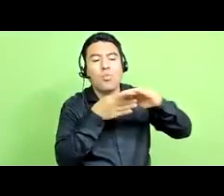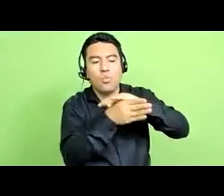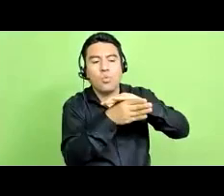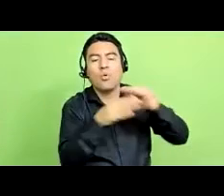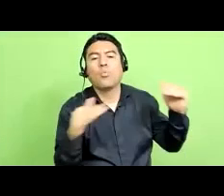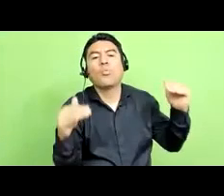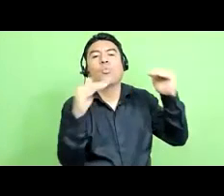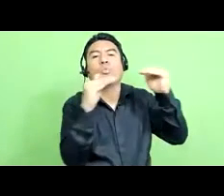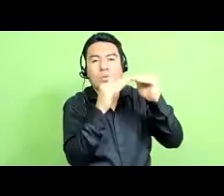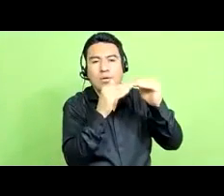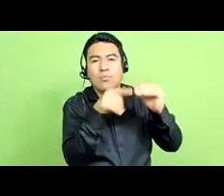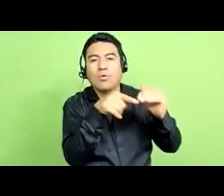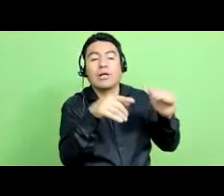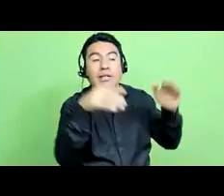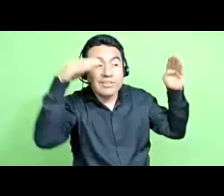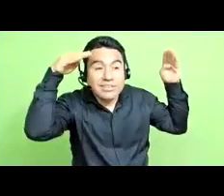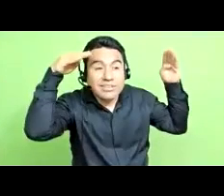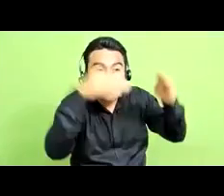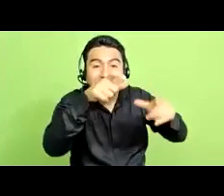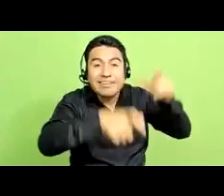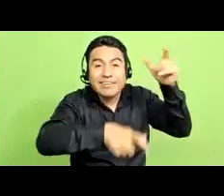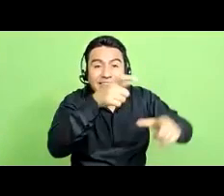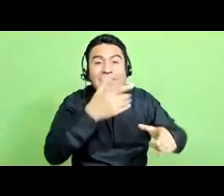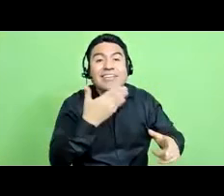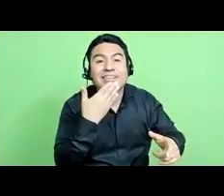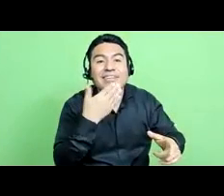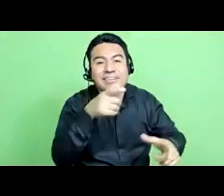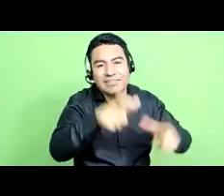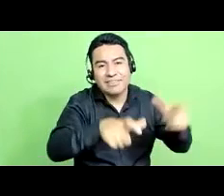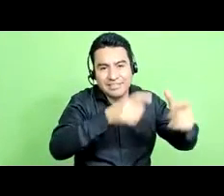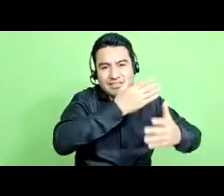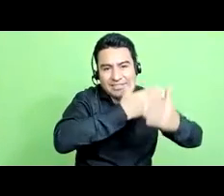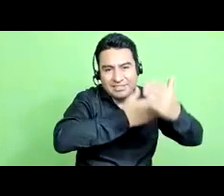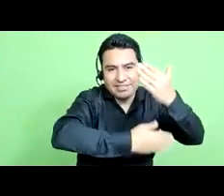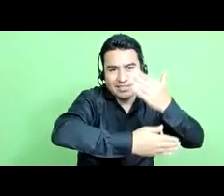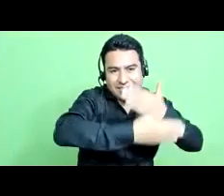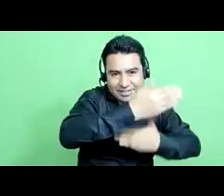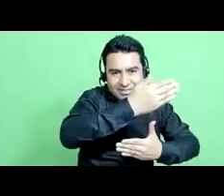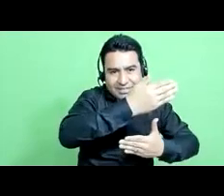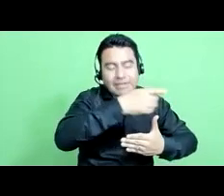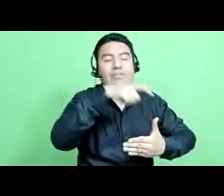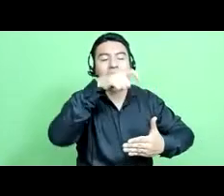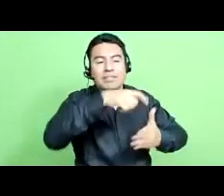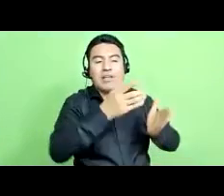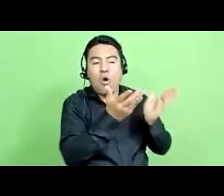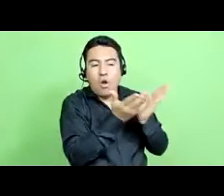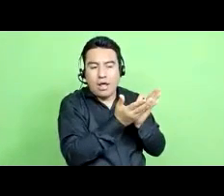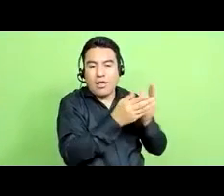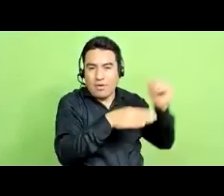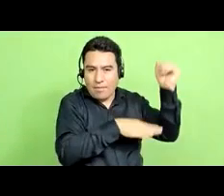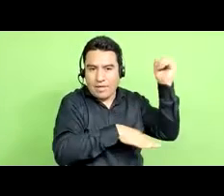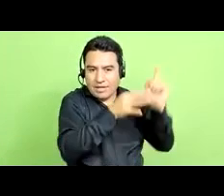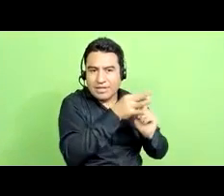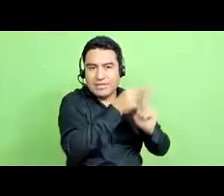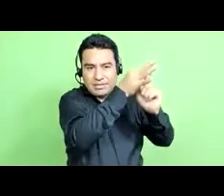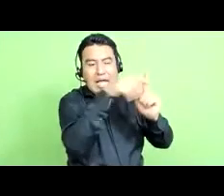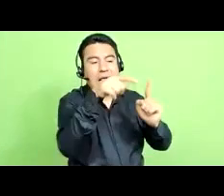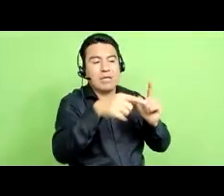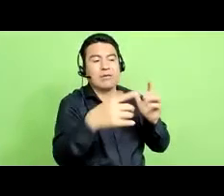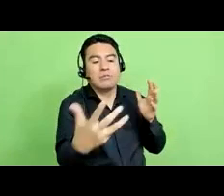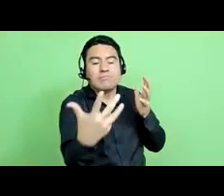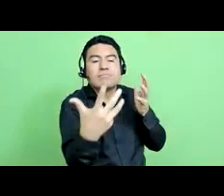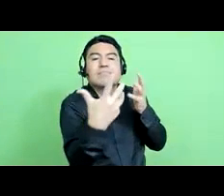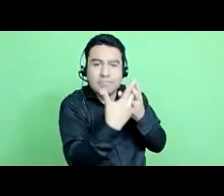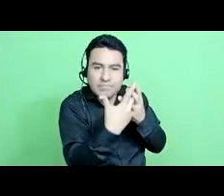es un público objetivo aprender un servicio a personas ahí sí creo que